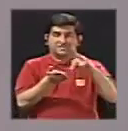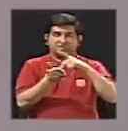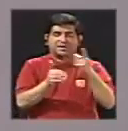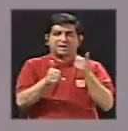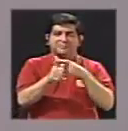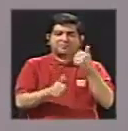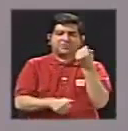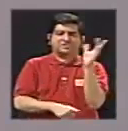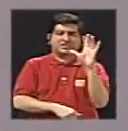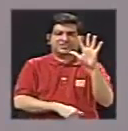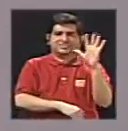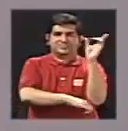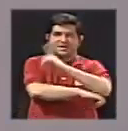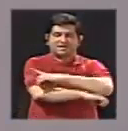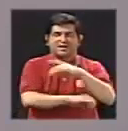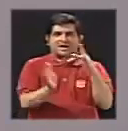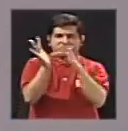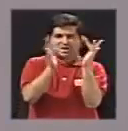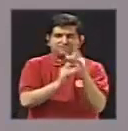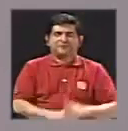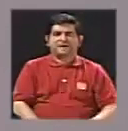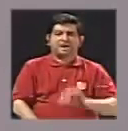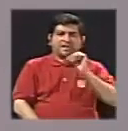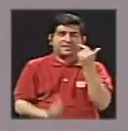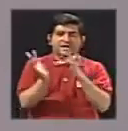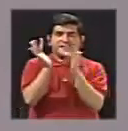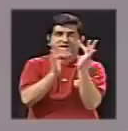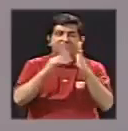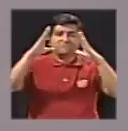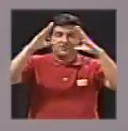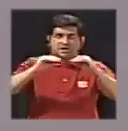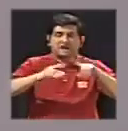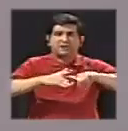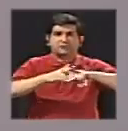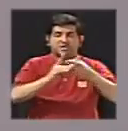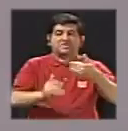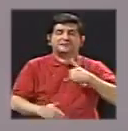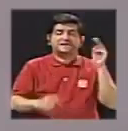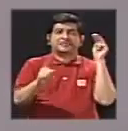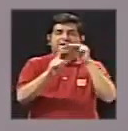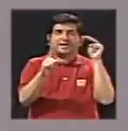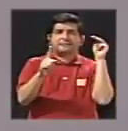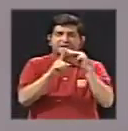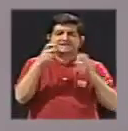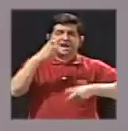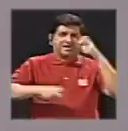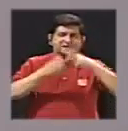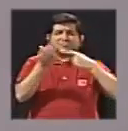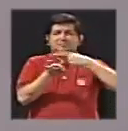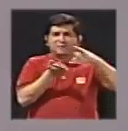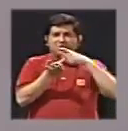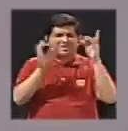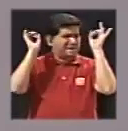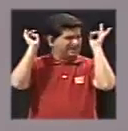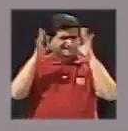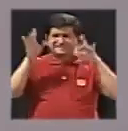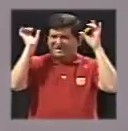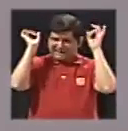primera quincena de abril. Y el 10 de abril en la noche nos empiezan a llegar los mensajes con los problemas de salario. Un